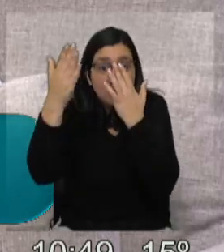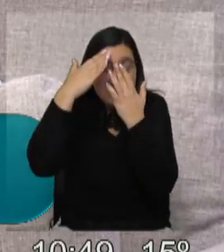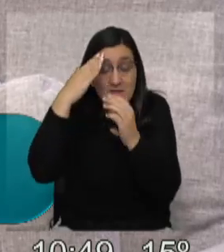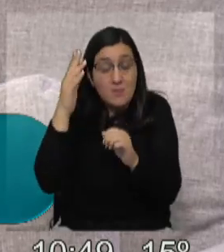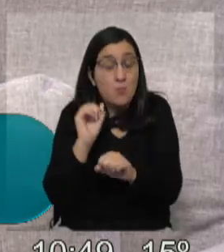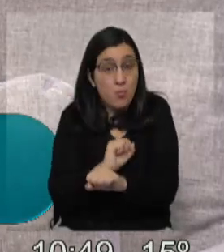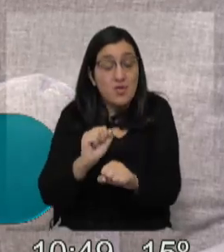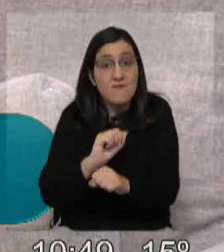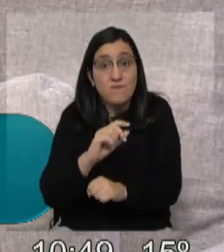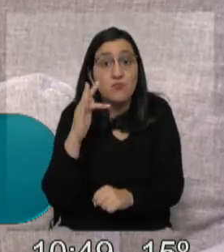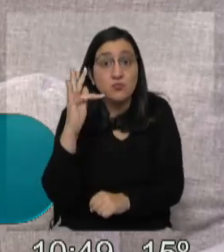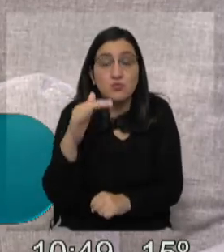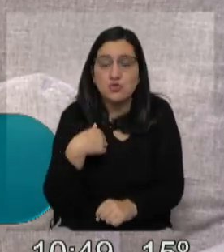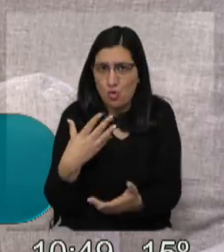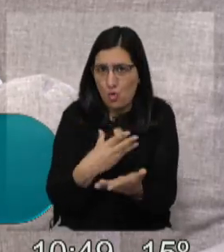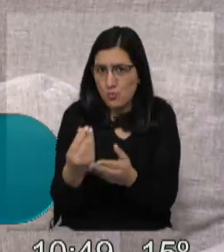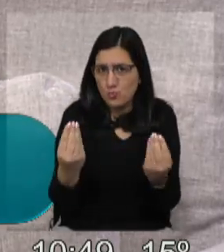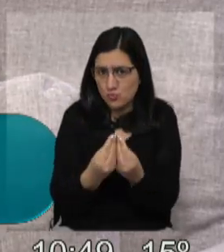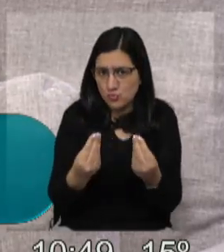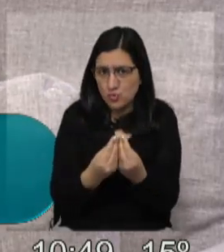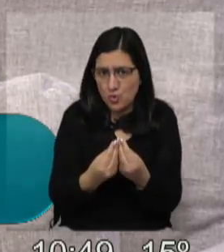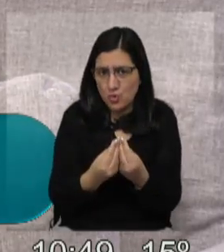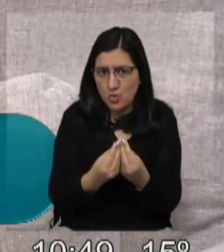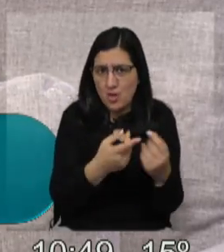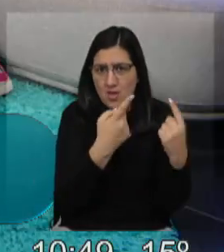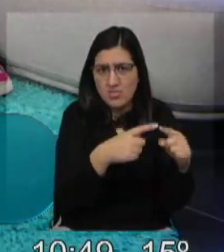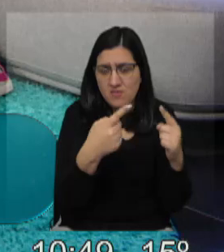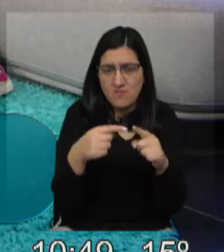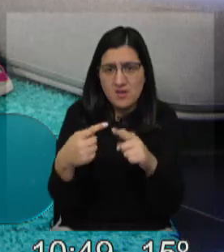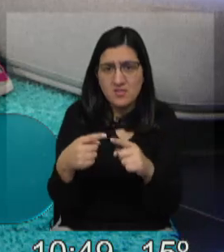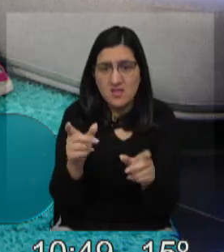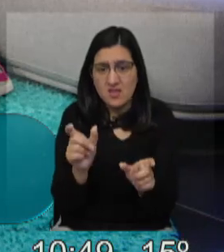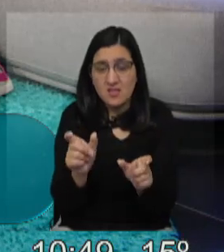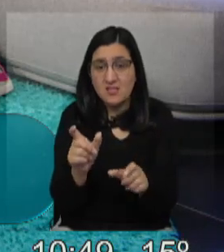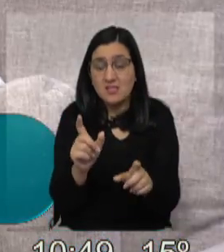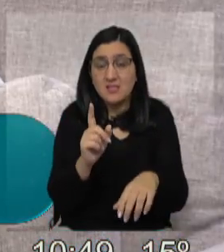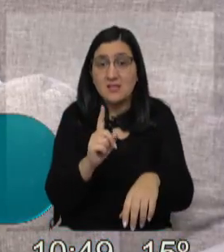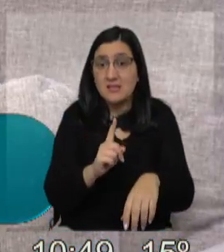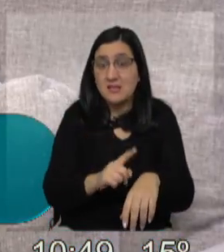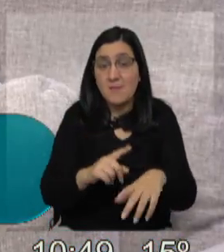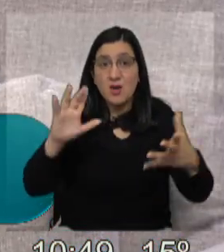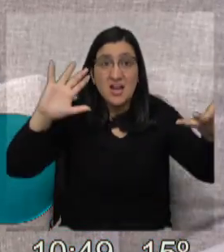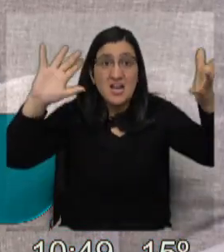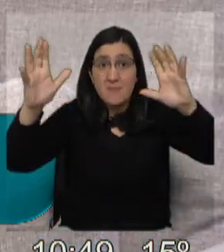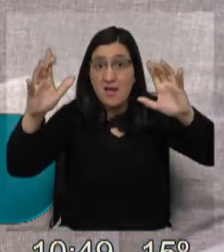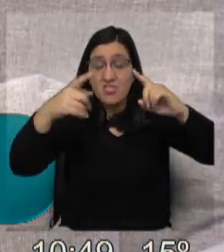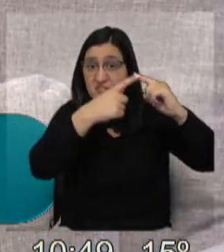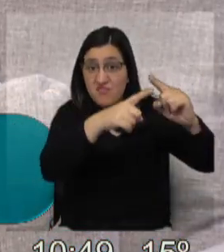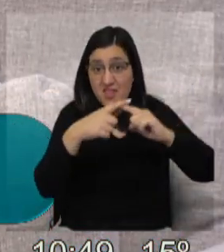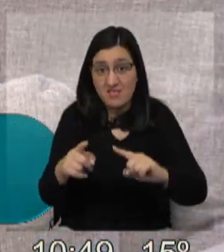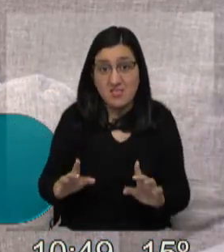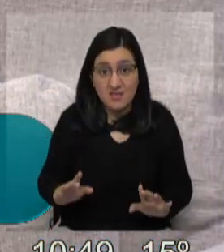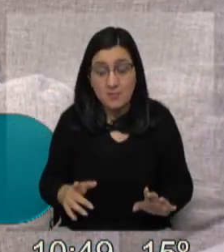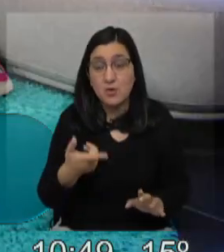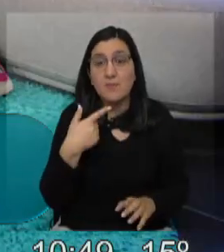poder usar, yo compro pila en a diferentes destiempo, a destiempo. Porque es una forma de aprovechar. Sí, ¿no? Si cumplís